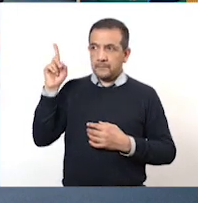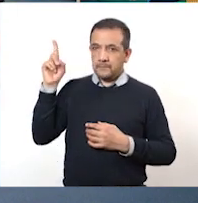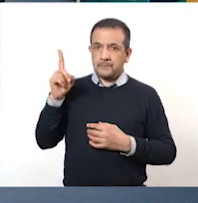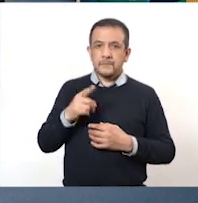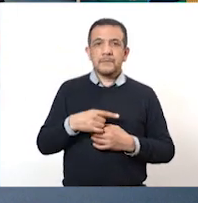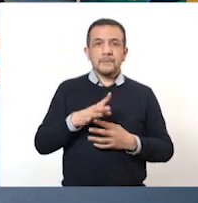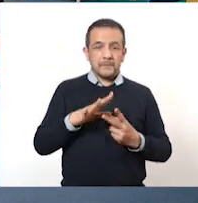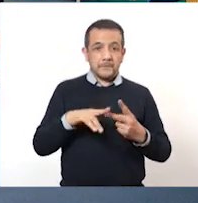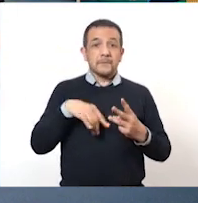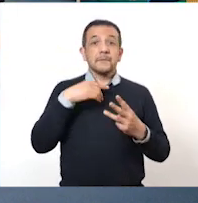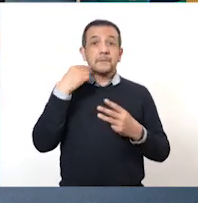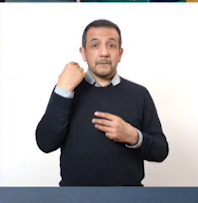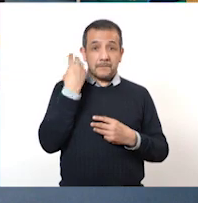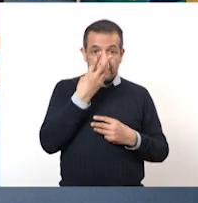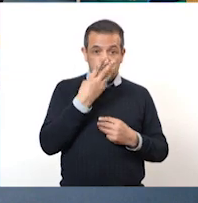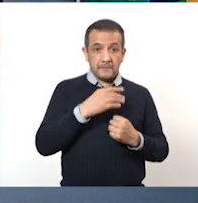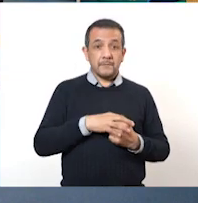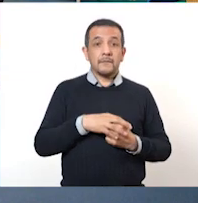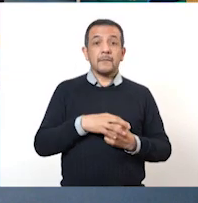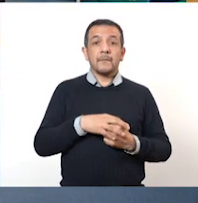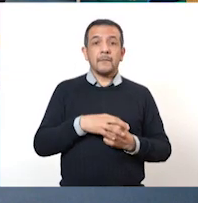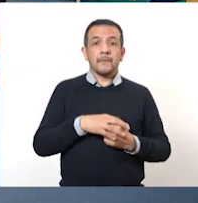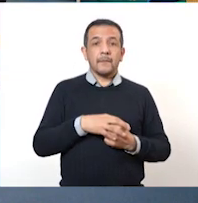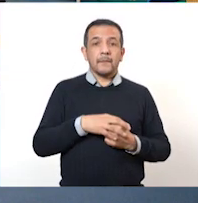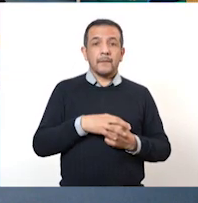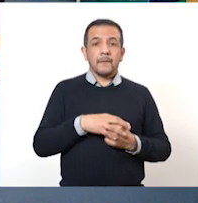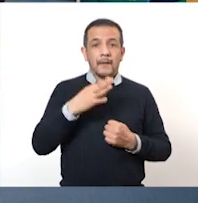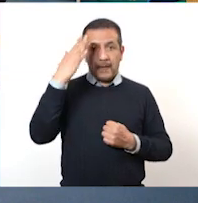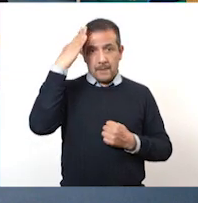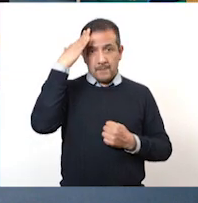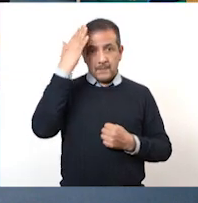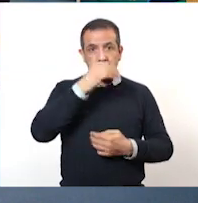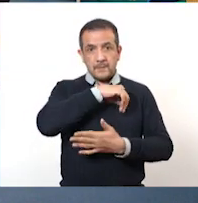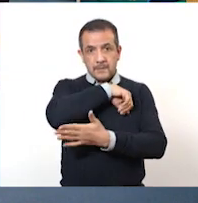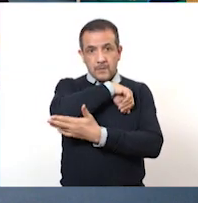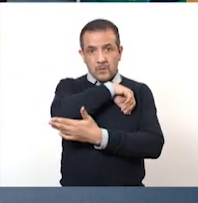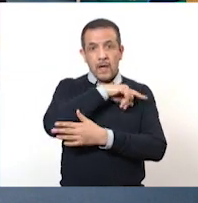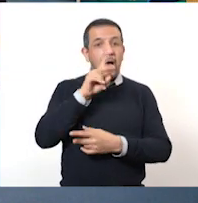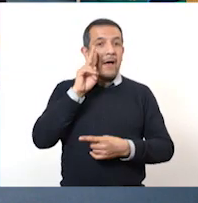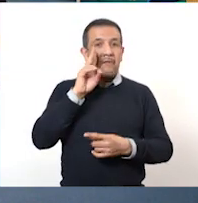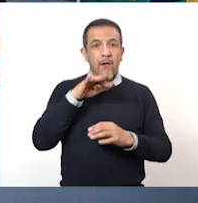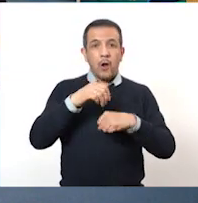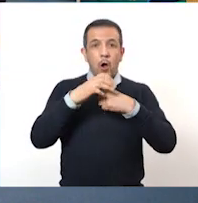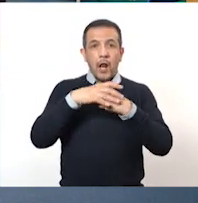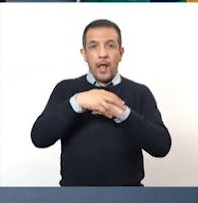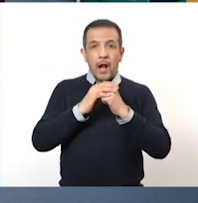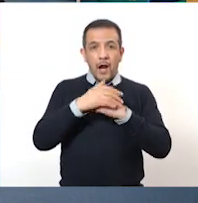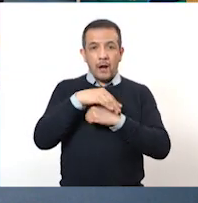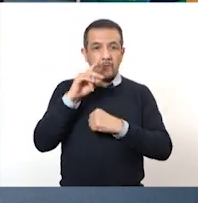Casi, casi, casi. Bien, ahí bien, está, bien. 3. Falta el 2. Cabeza, codo. Vamos